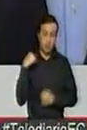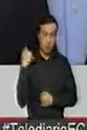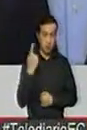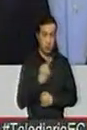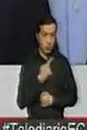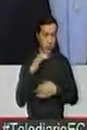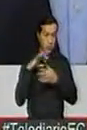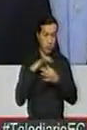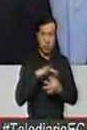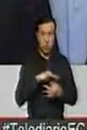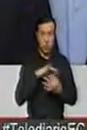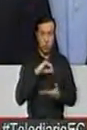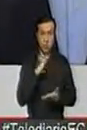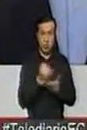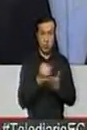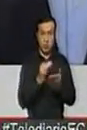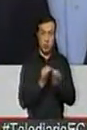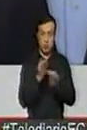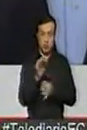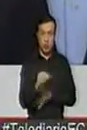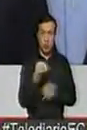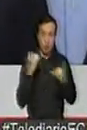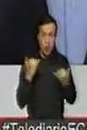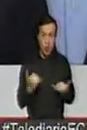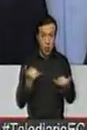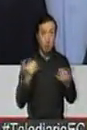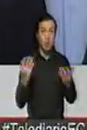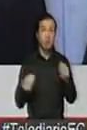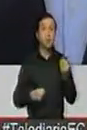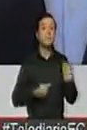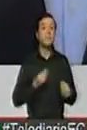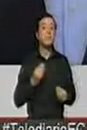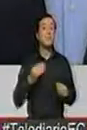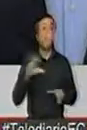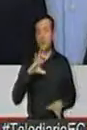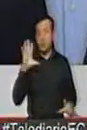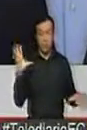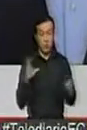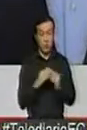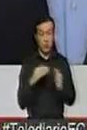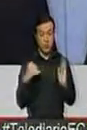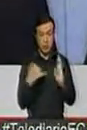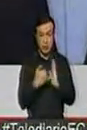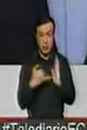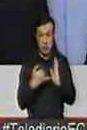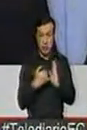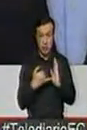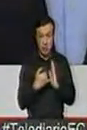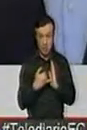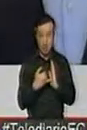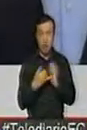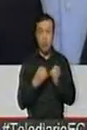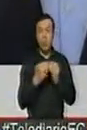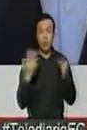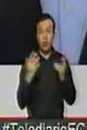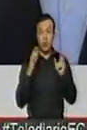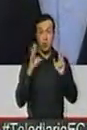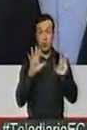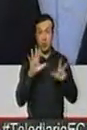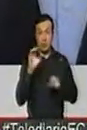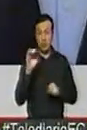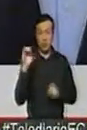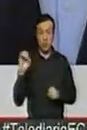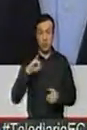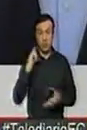relación con las juntas parroquiales, que hoy mismo se les transfiera todo el IVA adeudado a más de 800 juntas